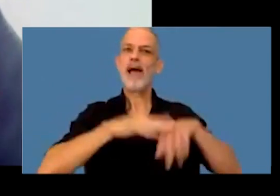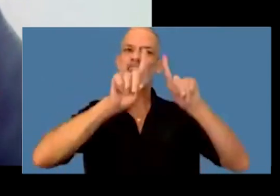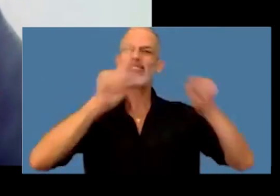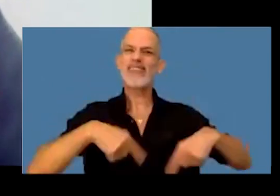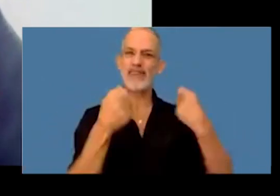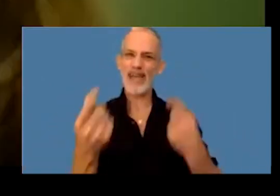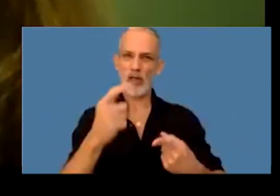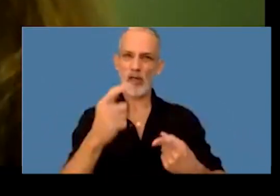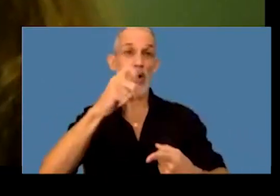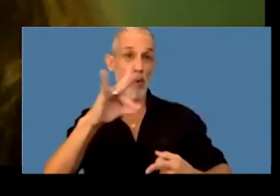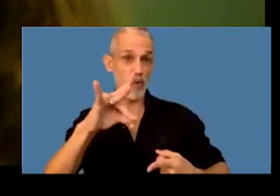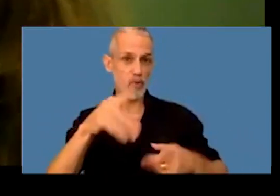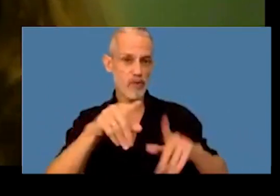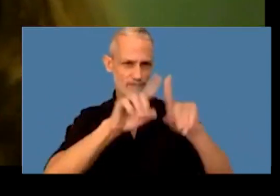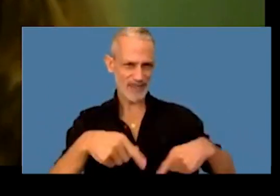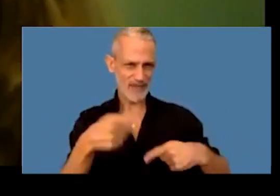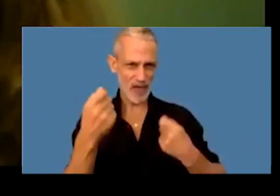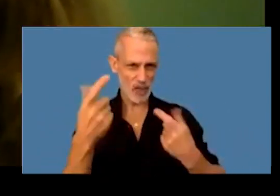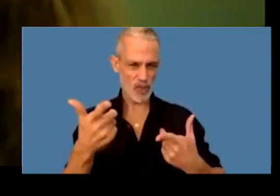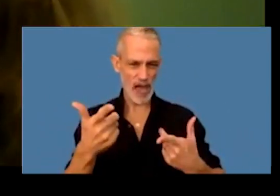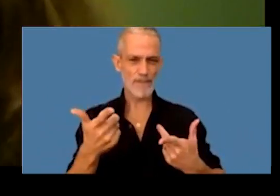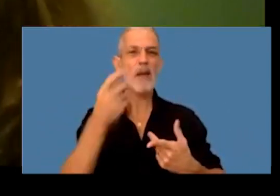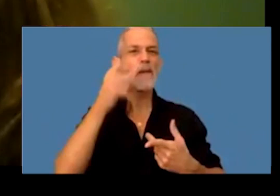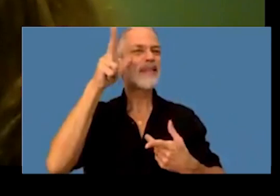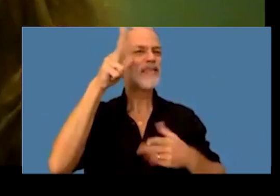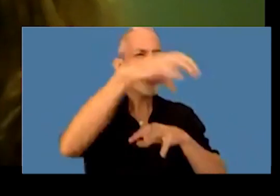discapacidad. ¿Sí? Perfecto.